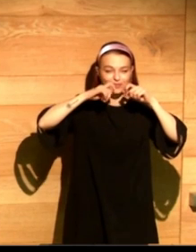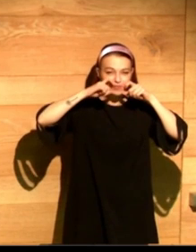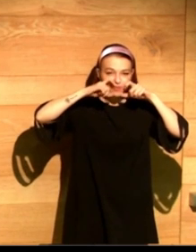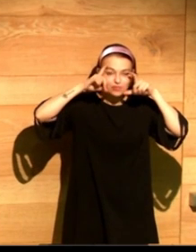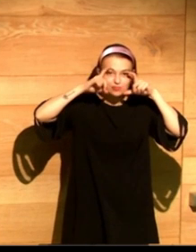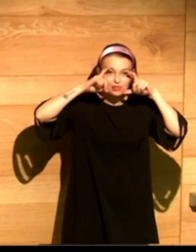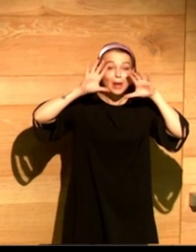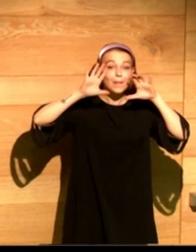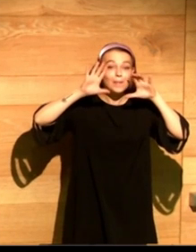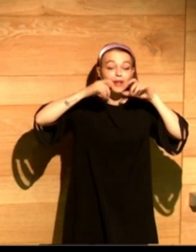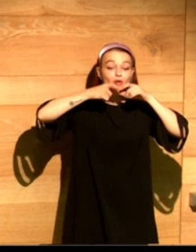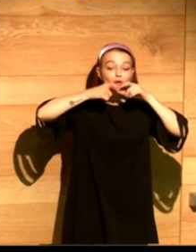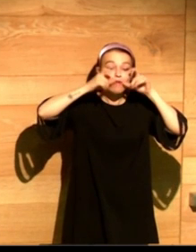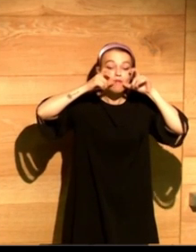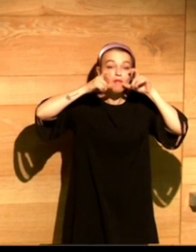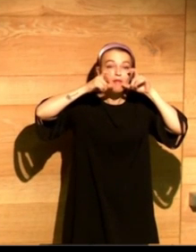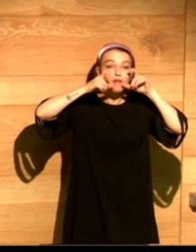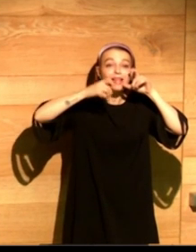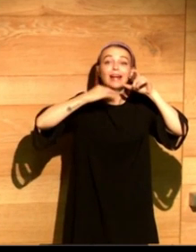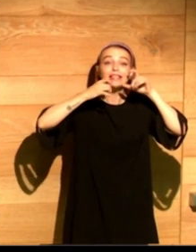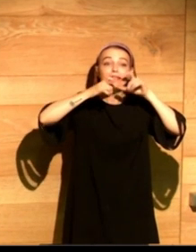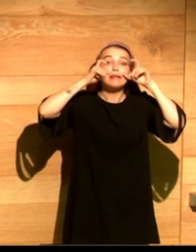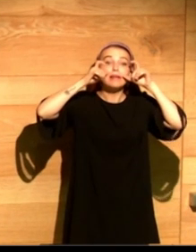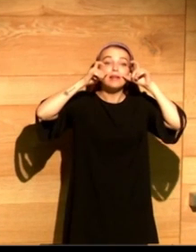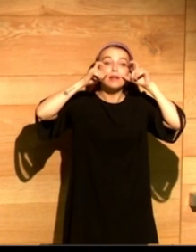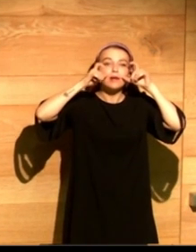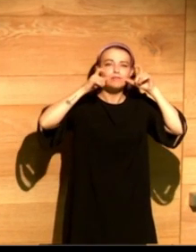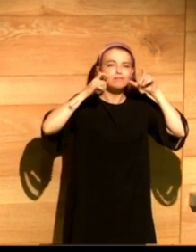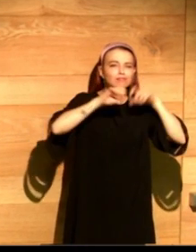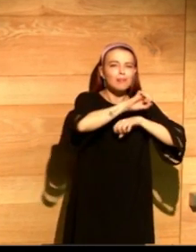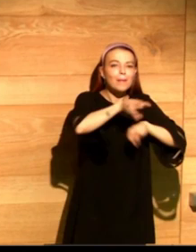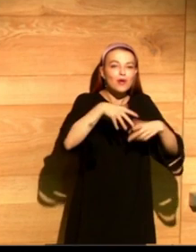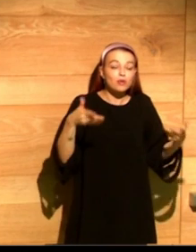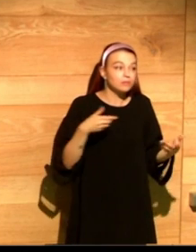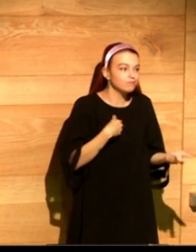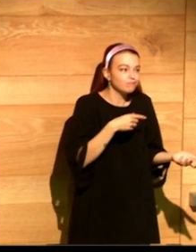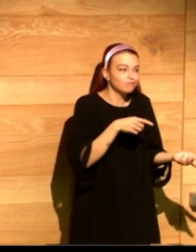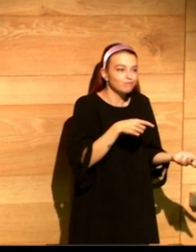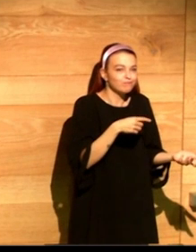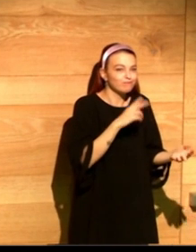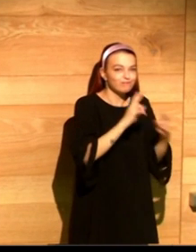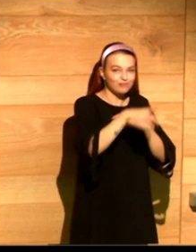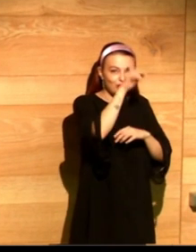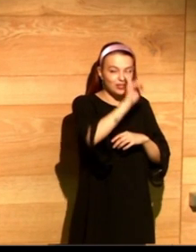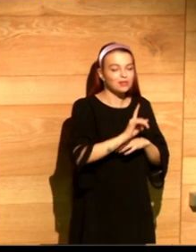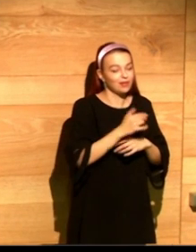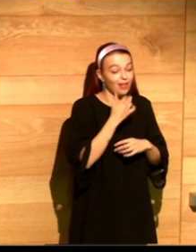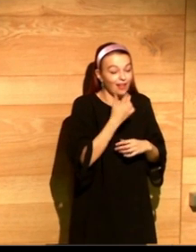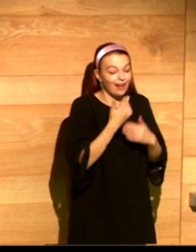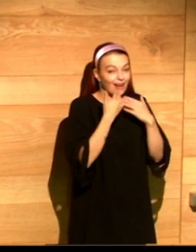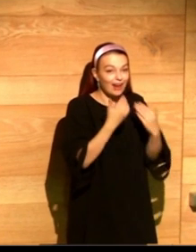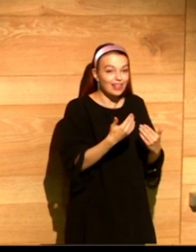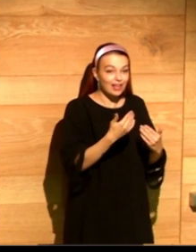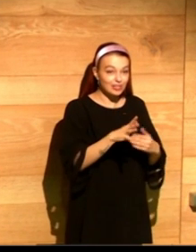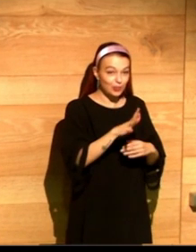pero se le queda la barbilla fuera y casi parte de la boca? Pues no sabría decirte. Muy bien, pues muchísimas gracias por